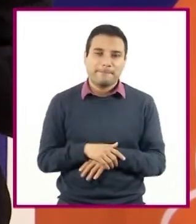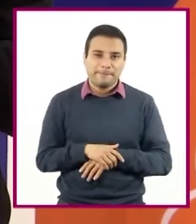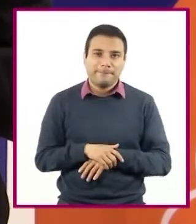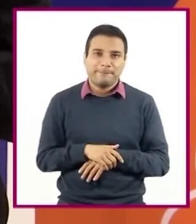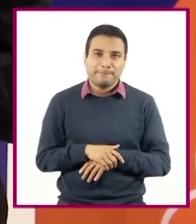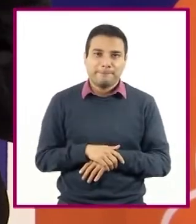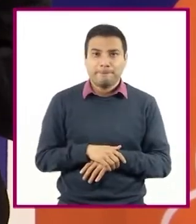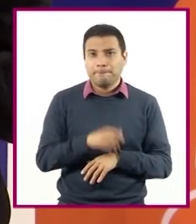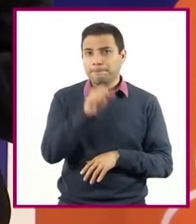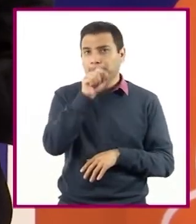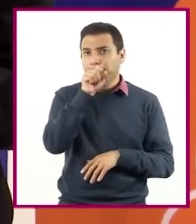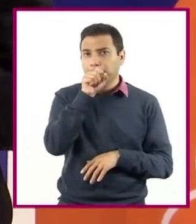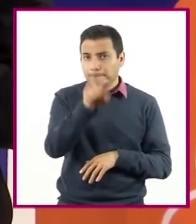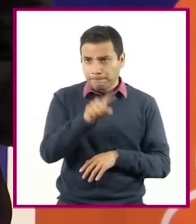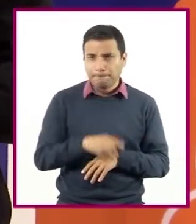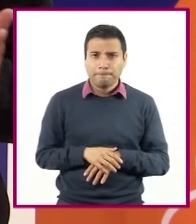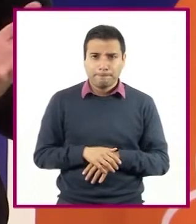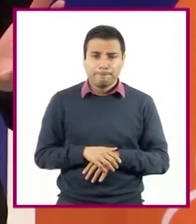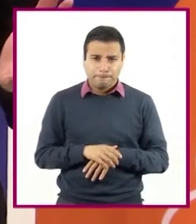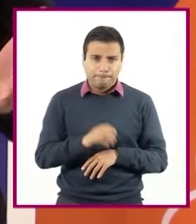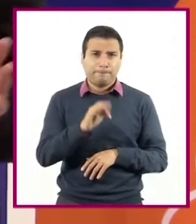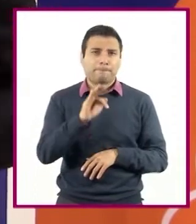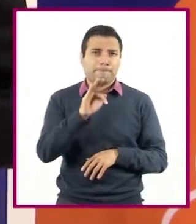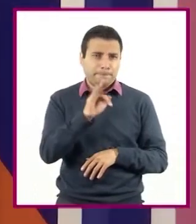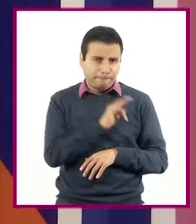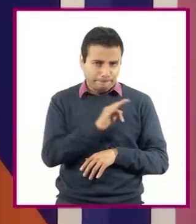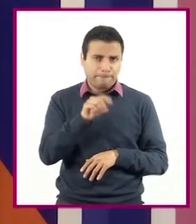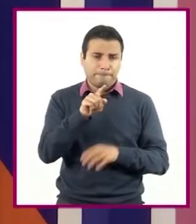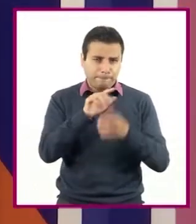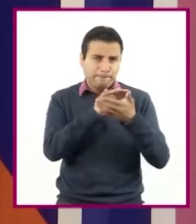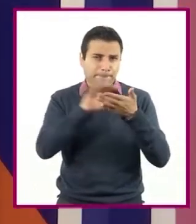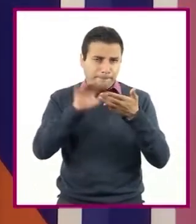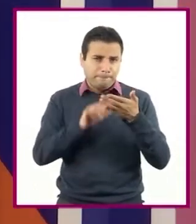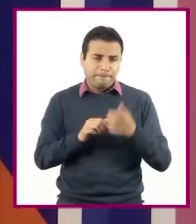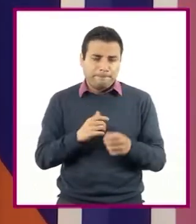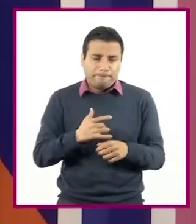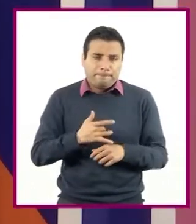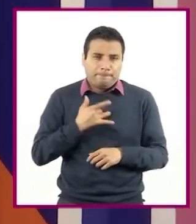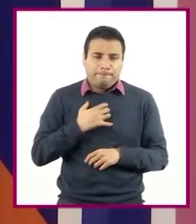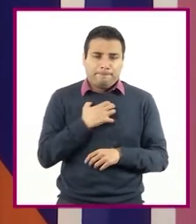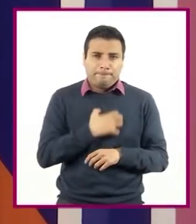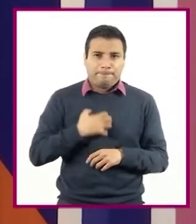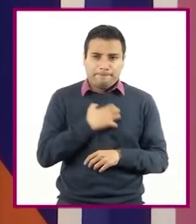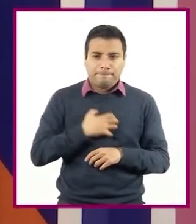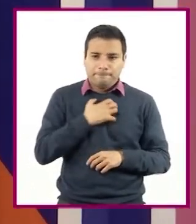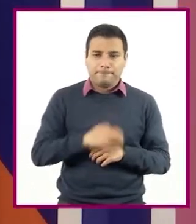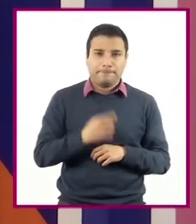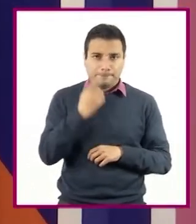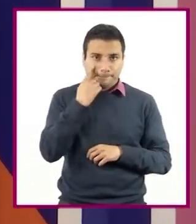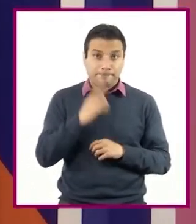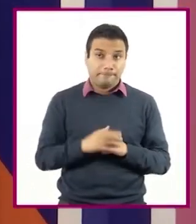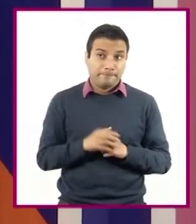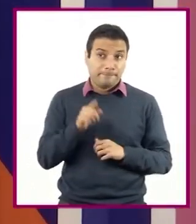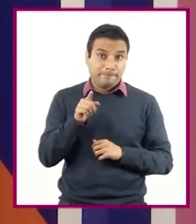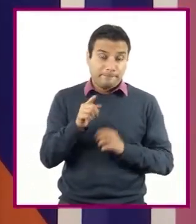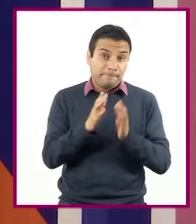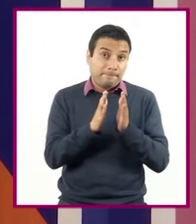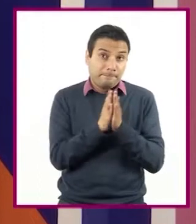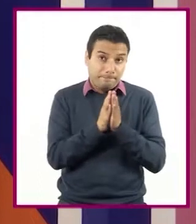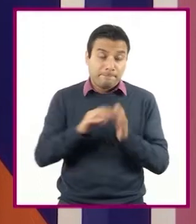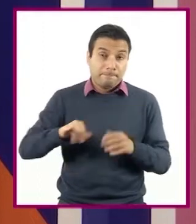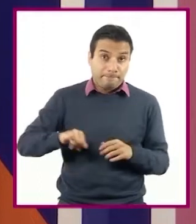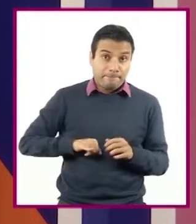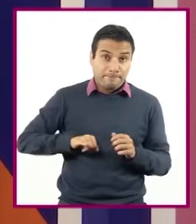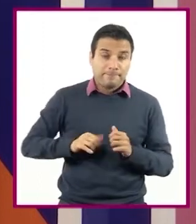se aprenda cuánto se esconde tras la operación de leer. Un texto muy interesante a mi parecer, y considero